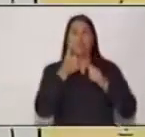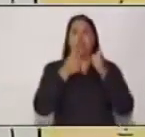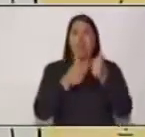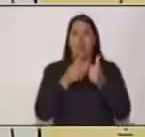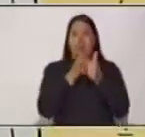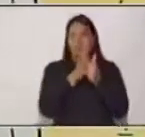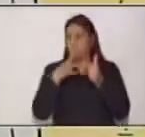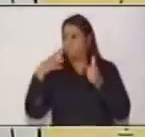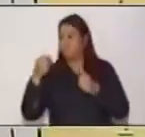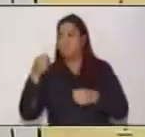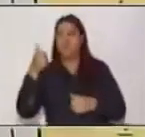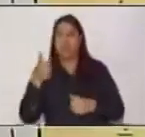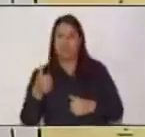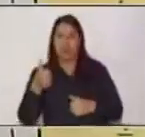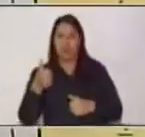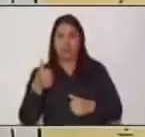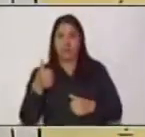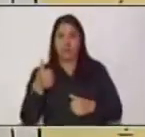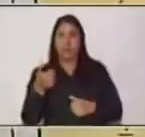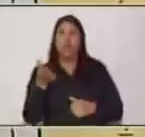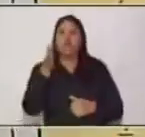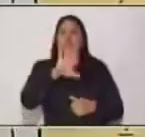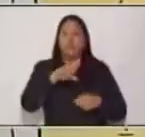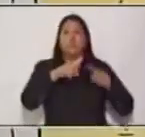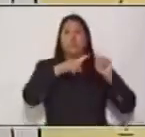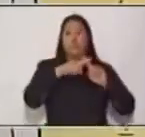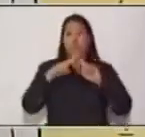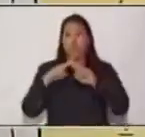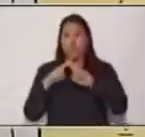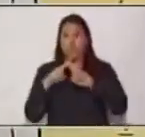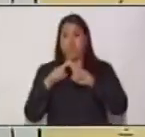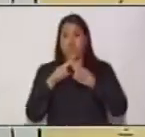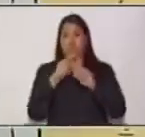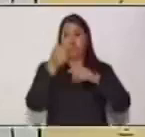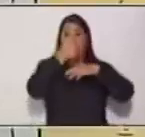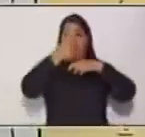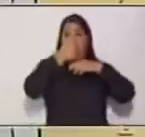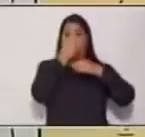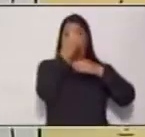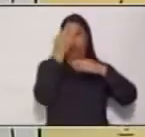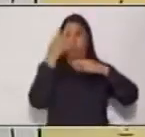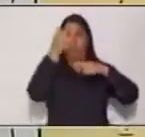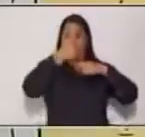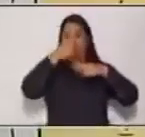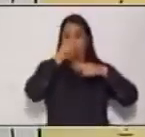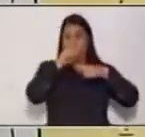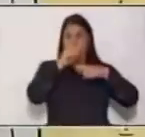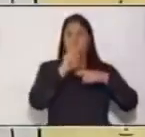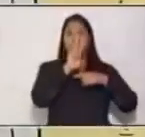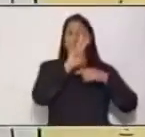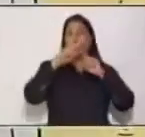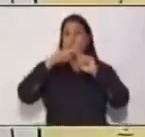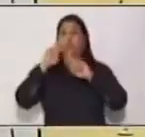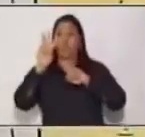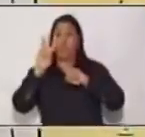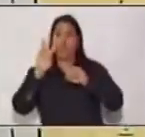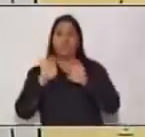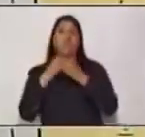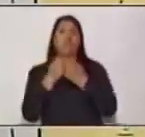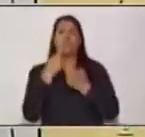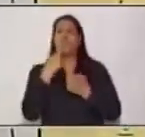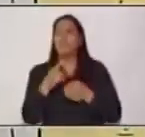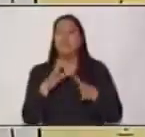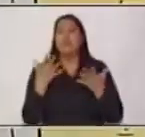multiplicamos los exponentes. 2 por 3. Y eso me va a dar como